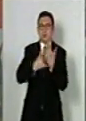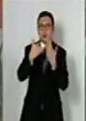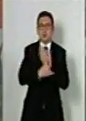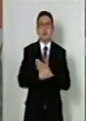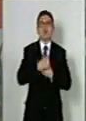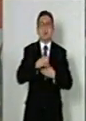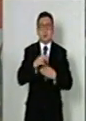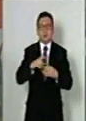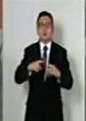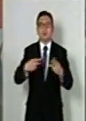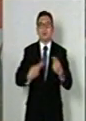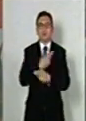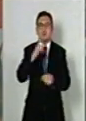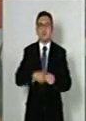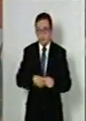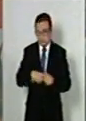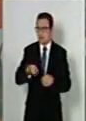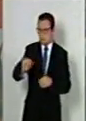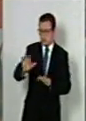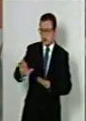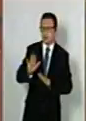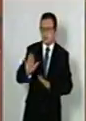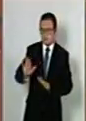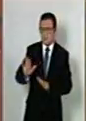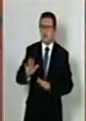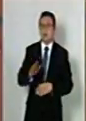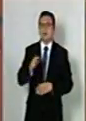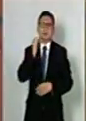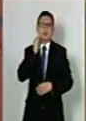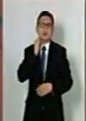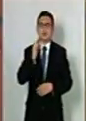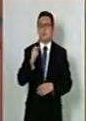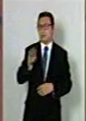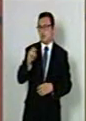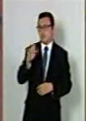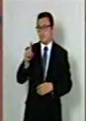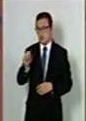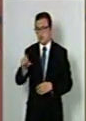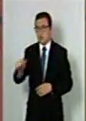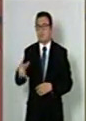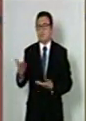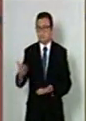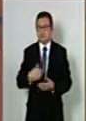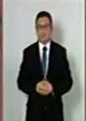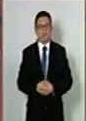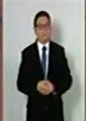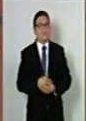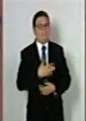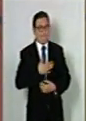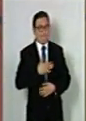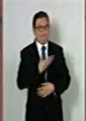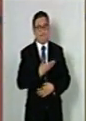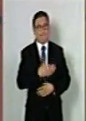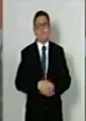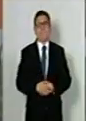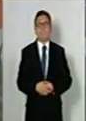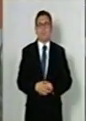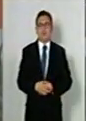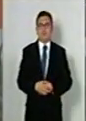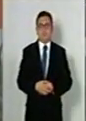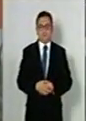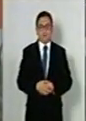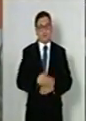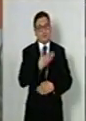otras gentes. Con mucho gusto, senador Barbosa. Unido en el escaño, el senador Barbosa. Mi querido